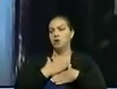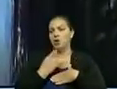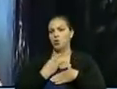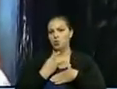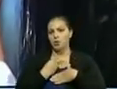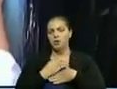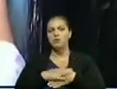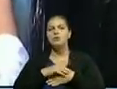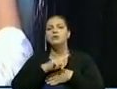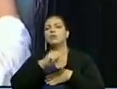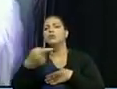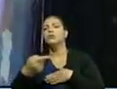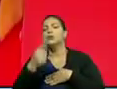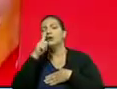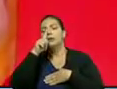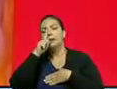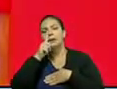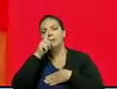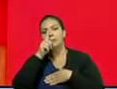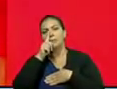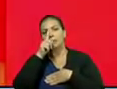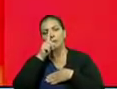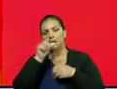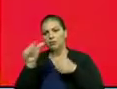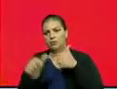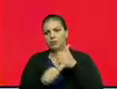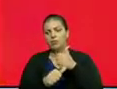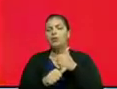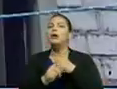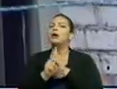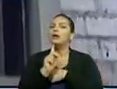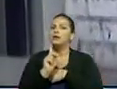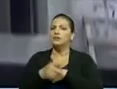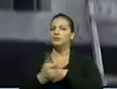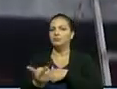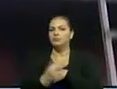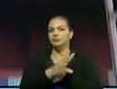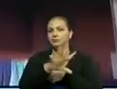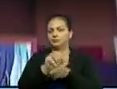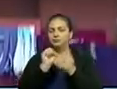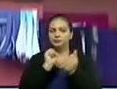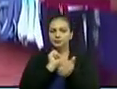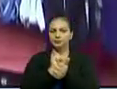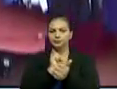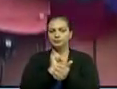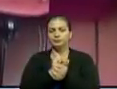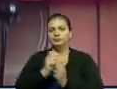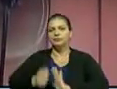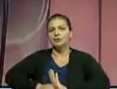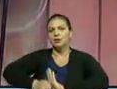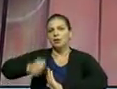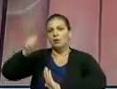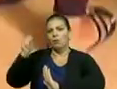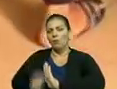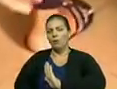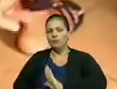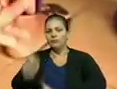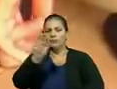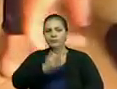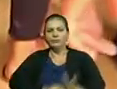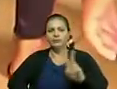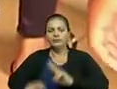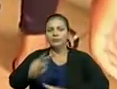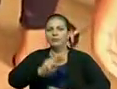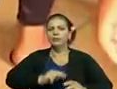una persona que trabajaba con él como terapista. Va a ser llevado al juez de contravenciones. En dicho centro